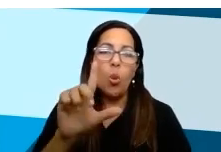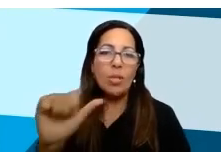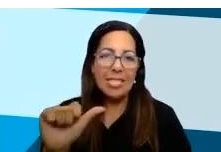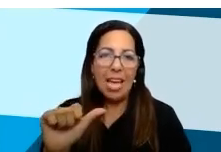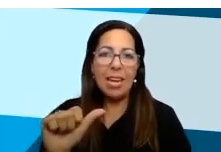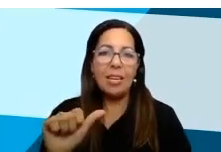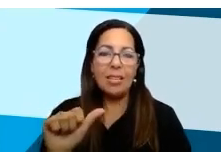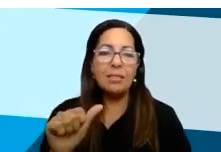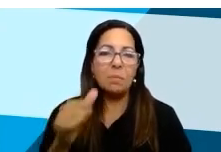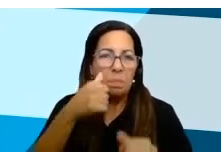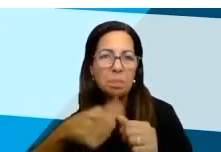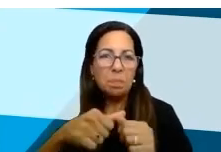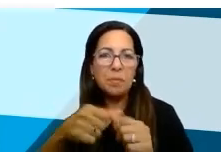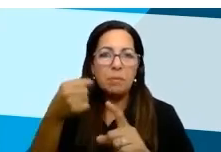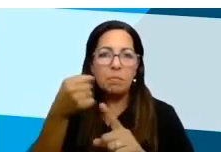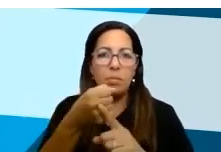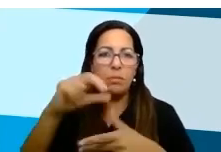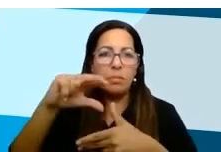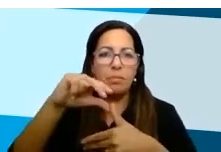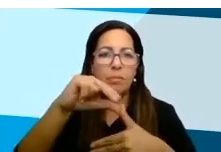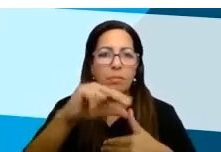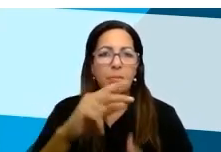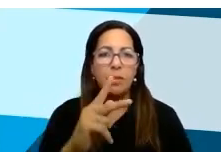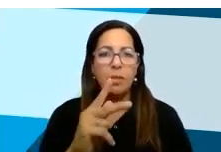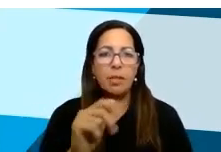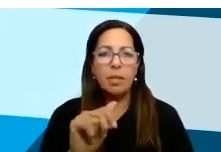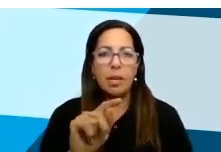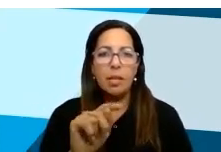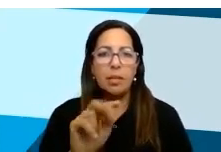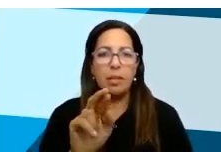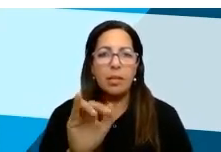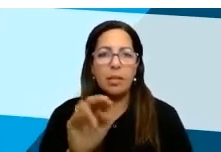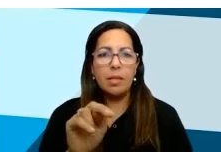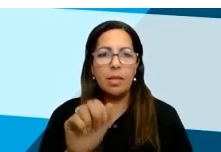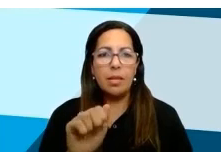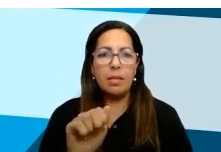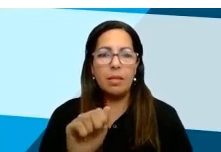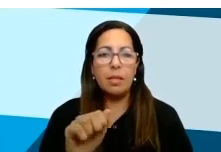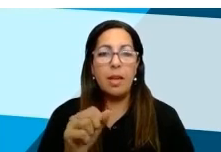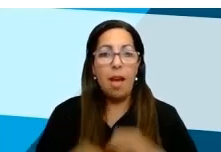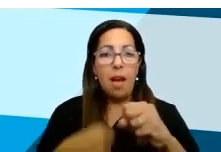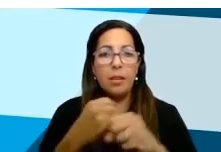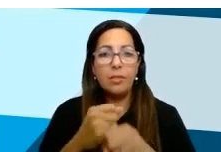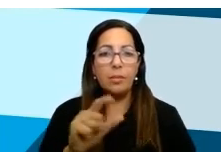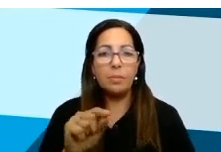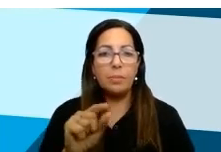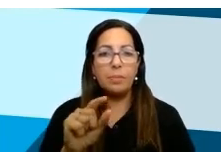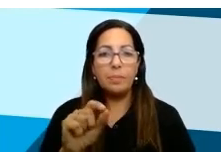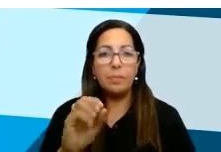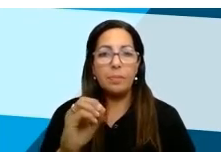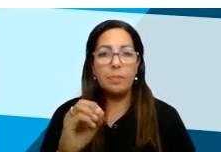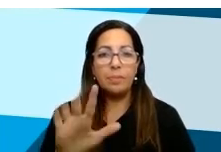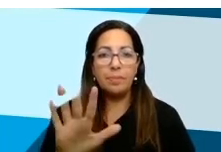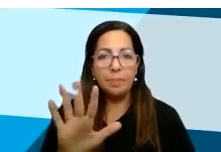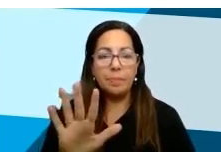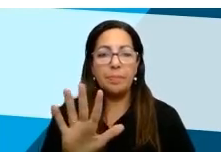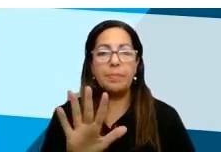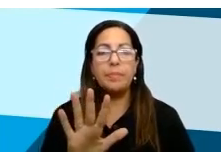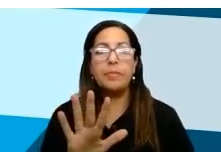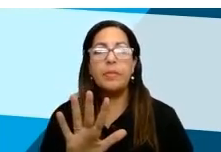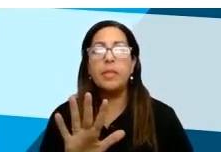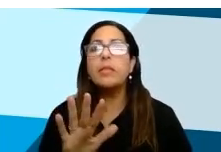la del huracán Katrina en el 2005. En aquel momento se le otorgó, a través de un